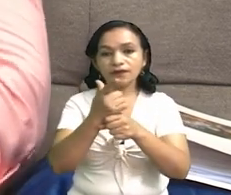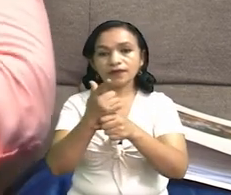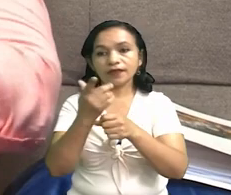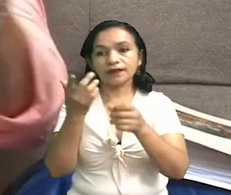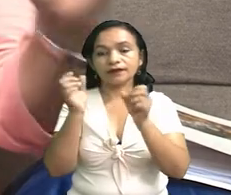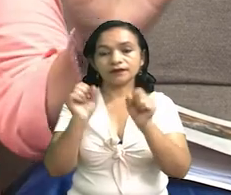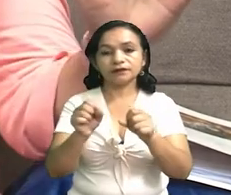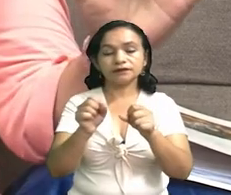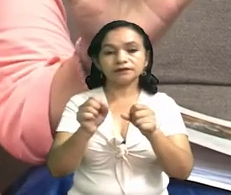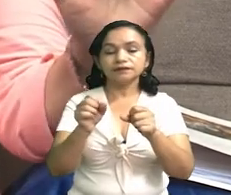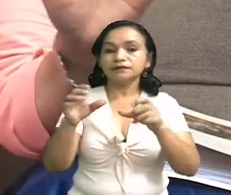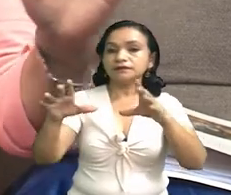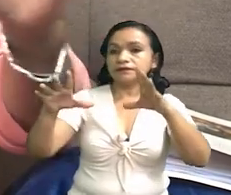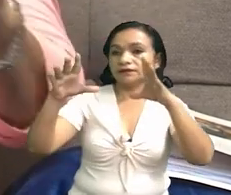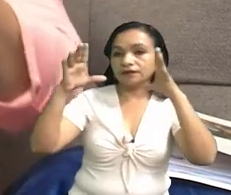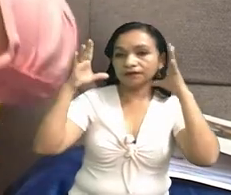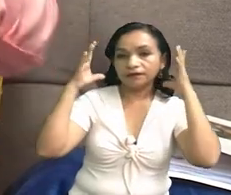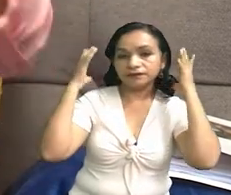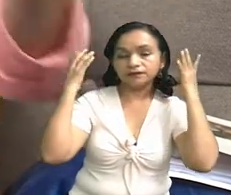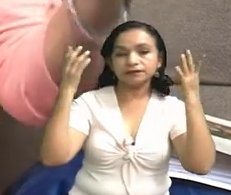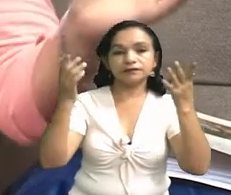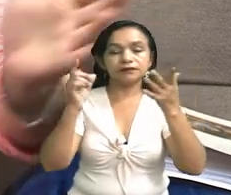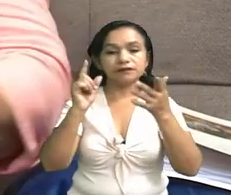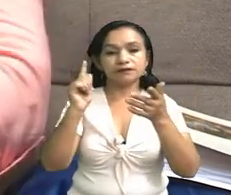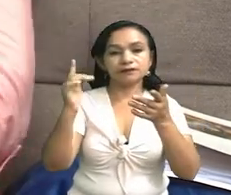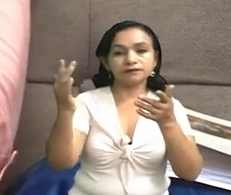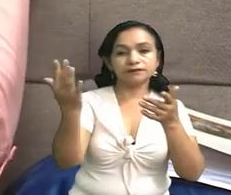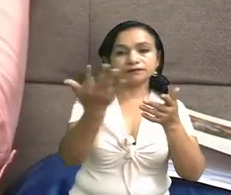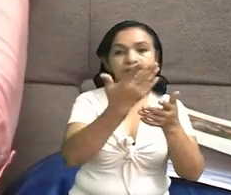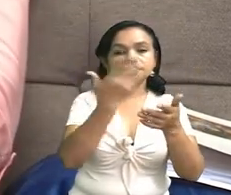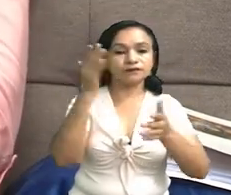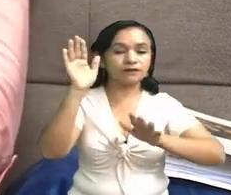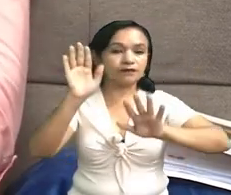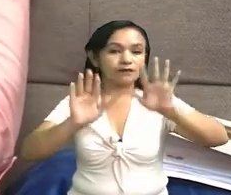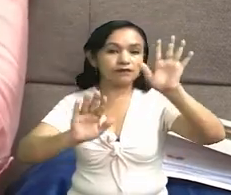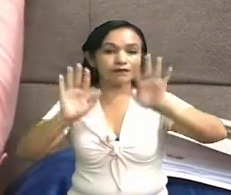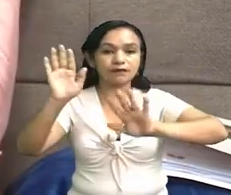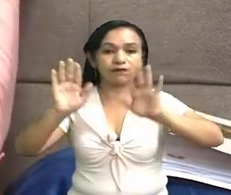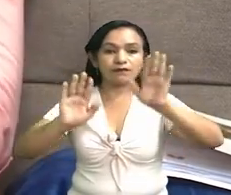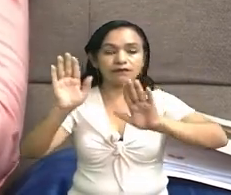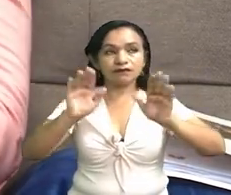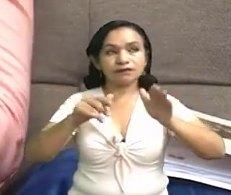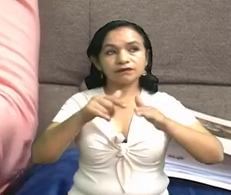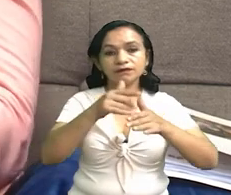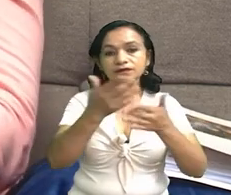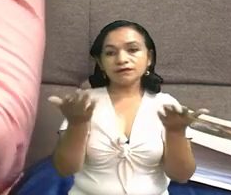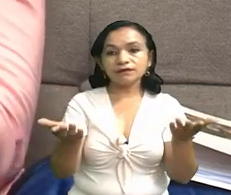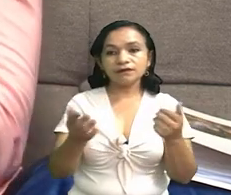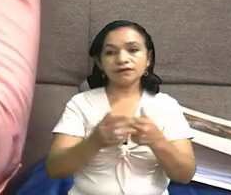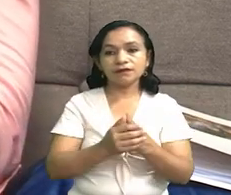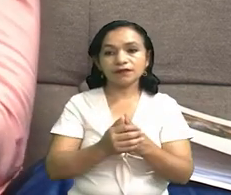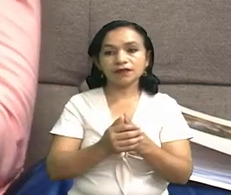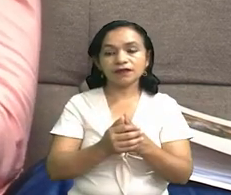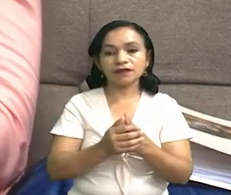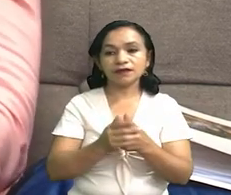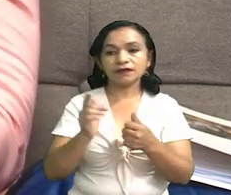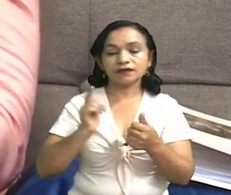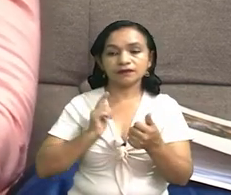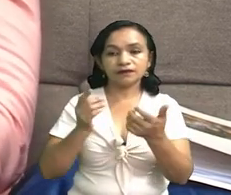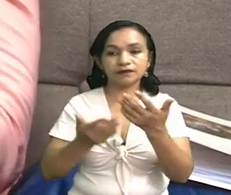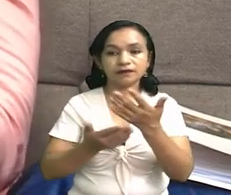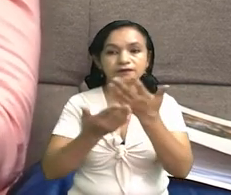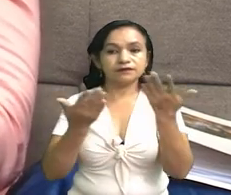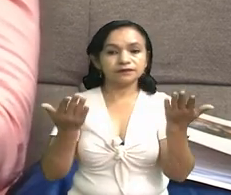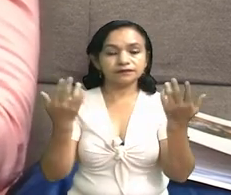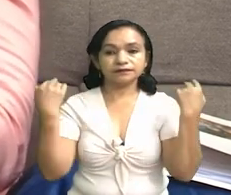puede estar dando la clase y todos los estudiantes están participando de la misma. Entonces hay tecnología que